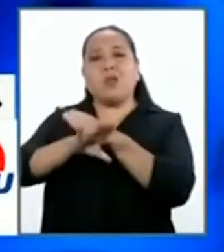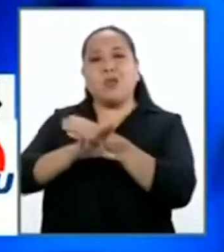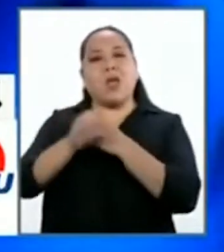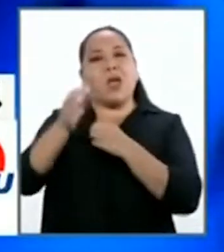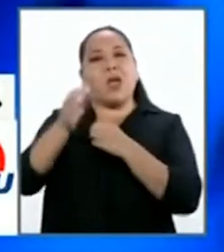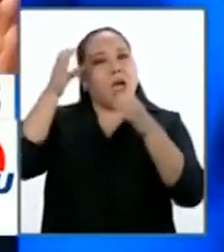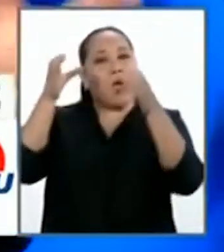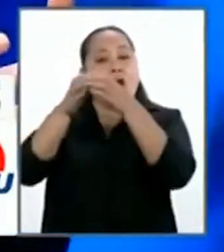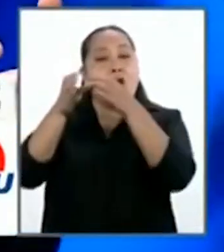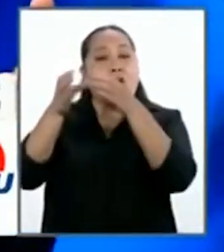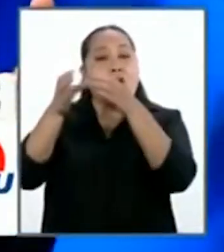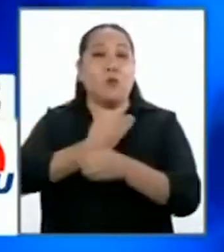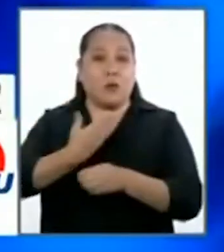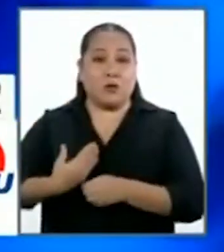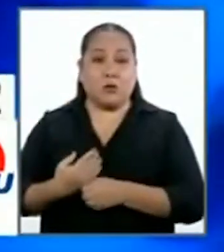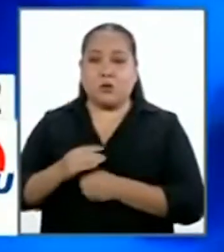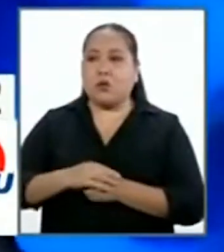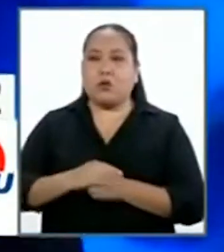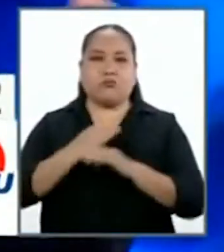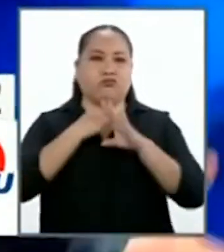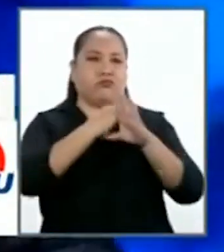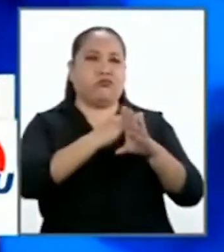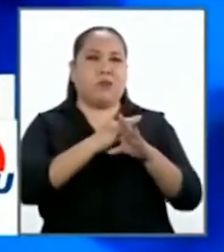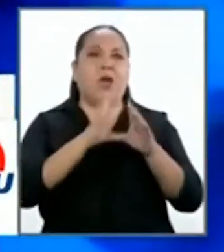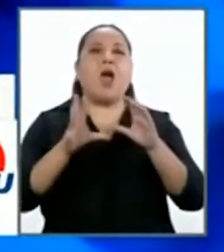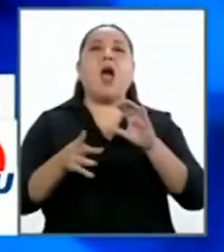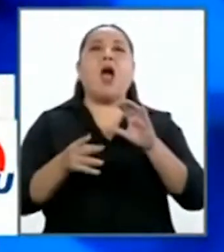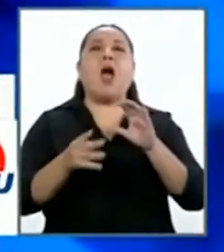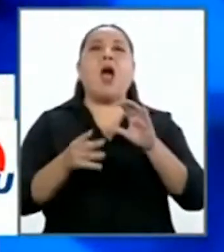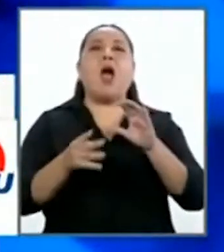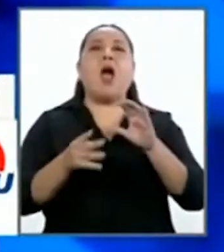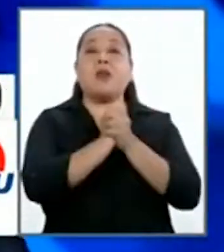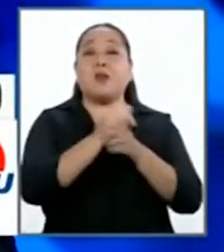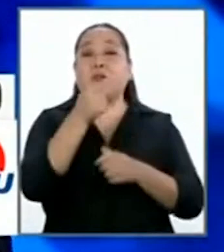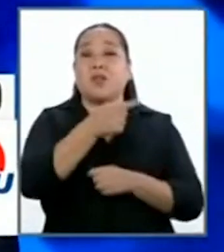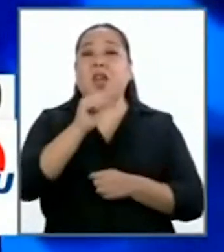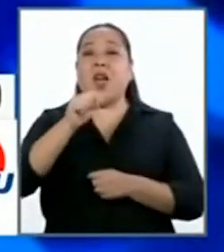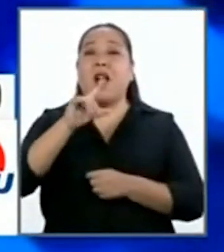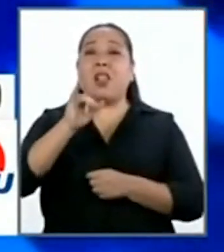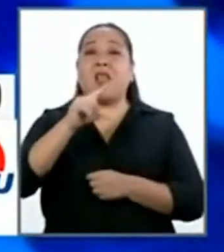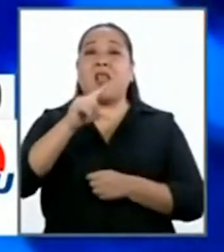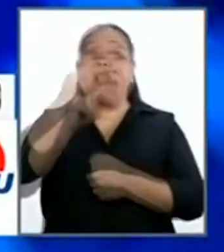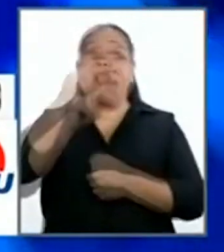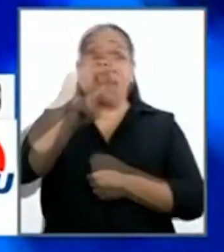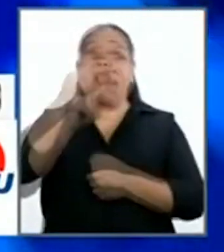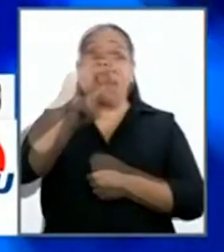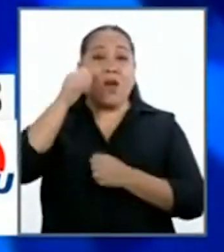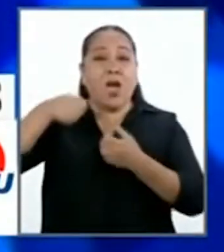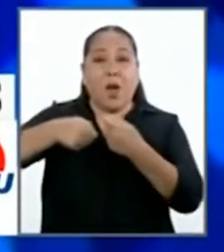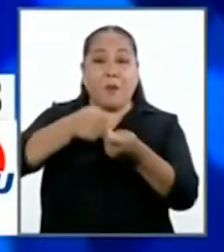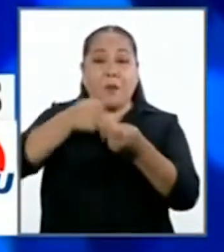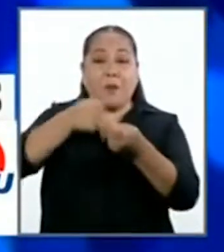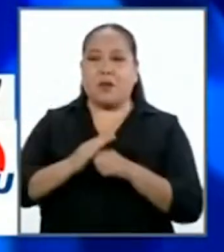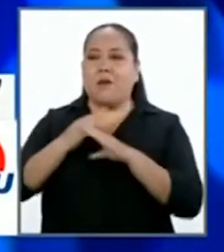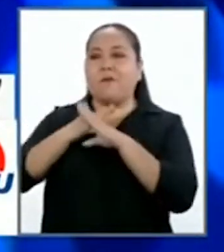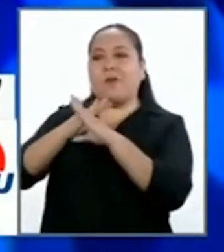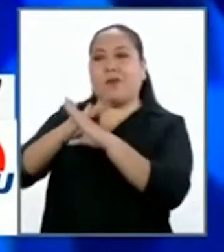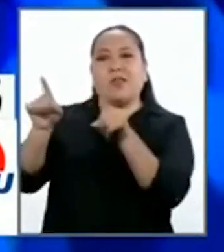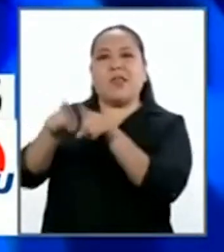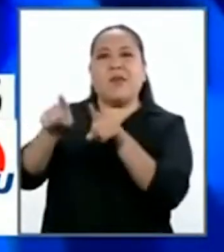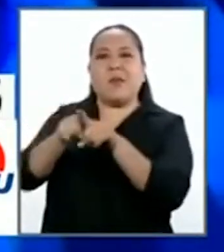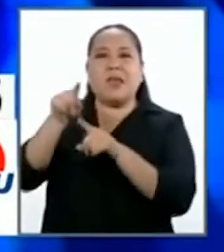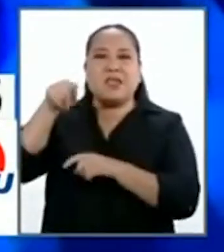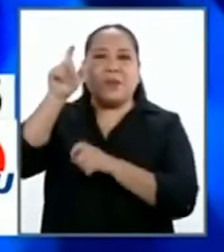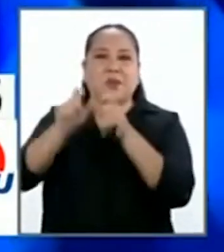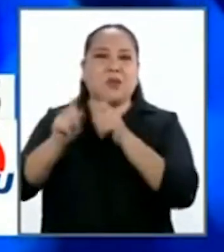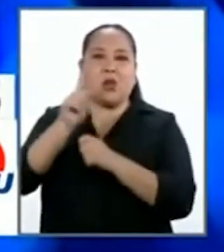solamente en frente a los socios del señor lópez aliaga no fue así pugilistas en frente también a quienes no querían que